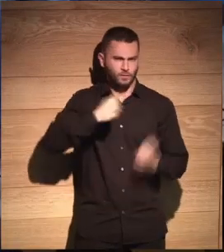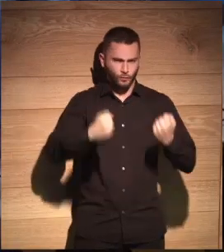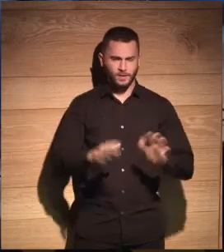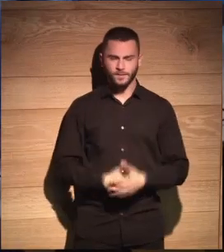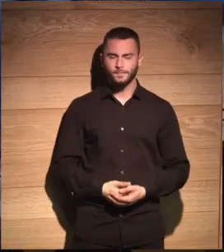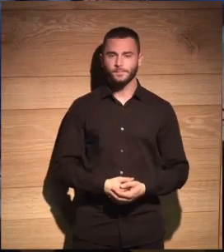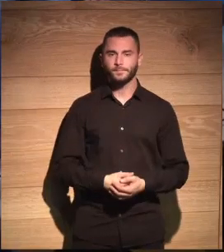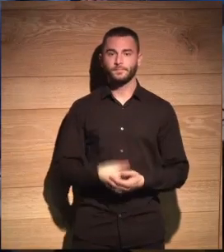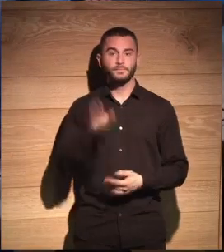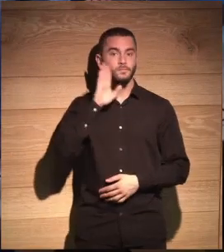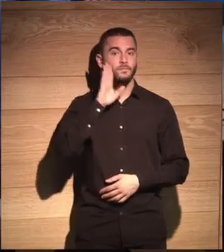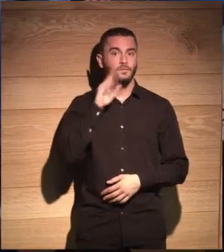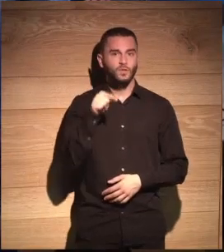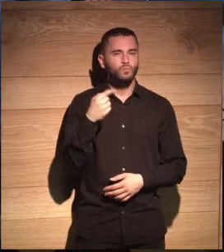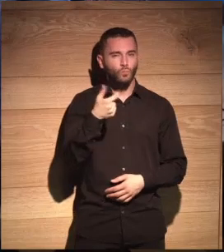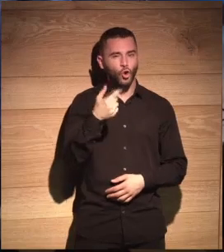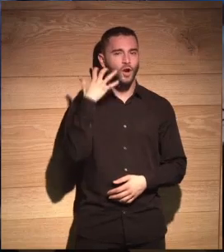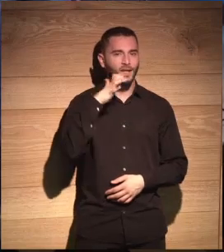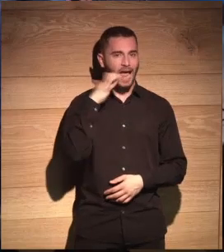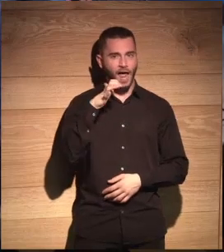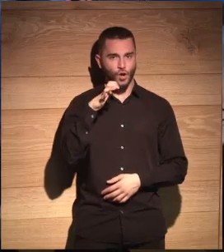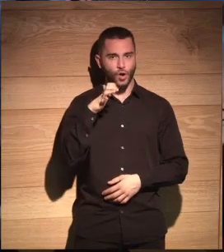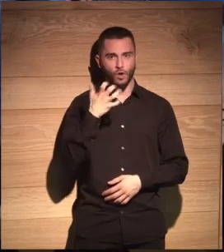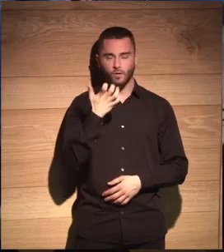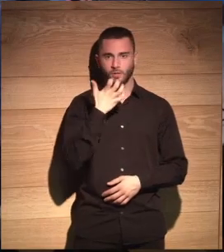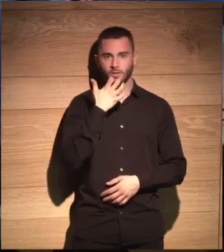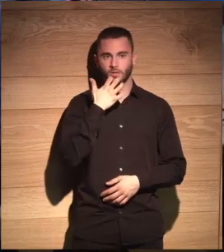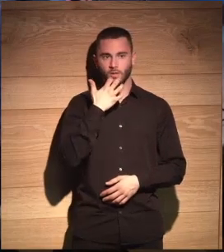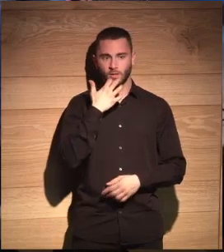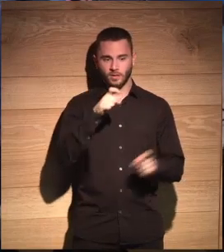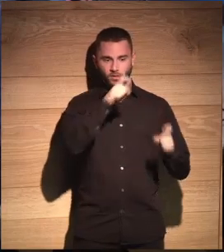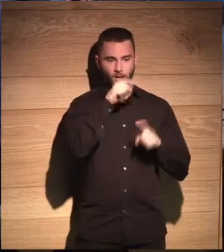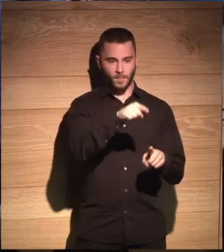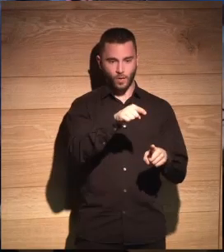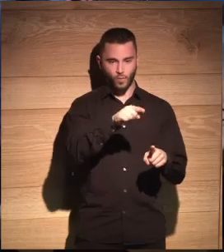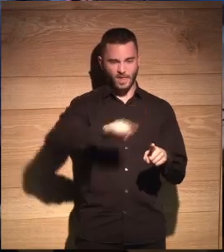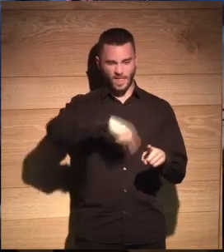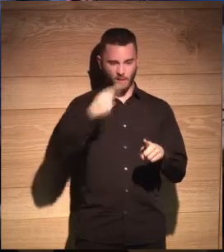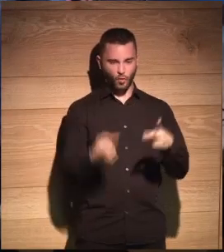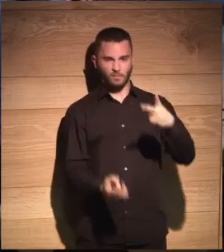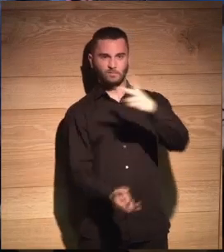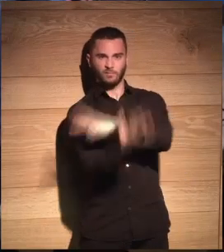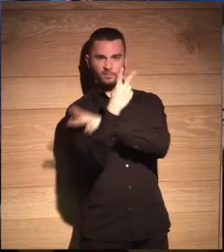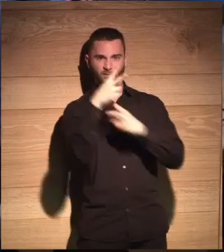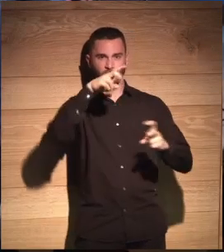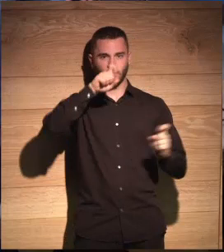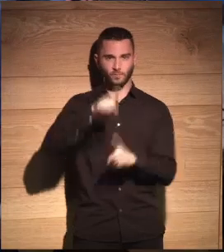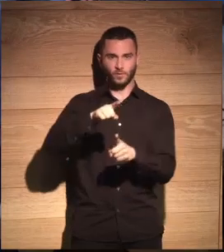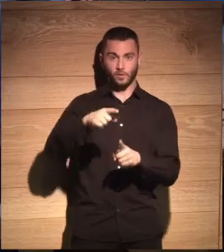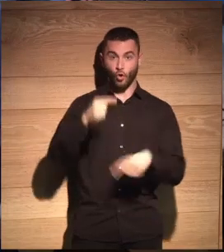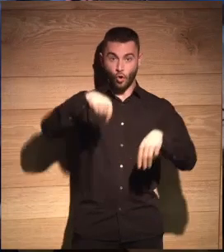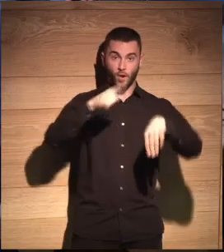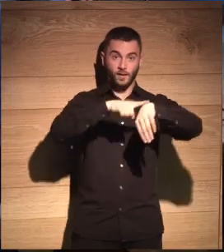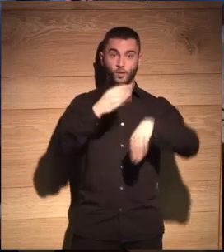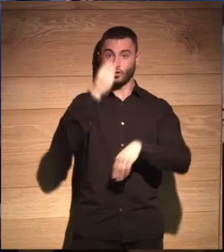resultado. En este sentido, creo que es un poco raro hacer una subpregunta de una pregunta del público, pero es que Comiendo ha surgido precisamente la